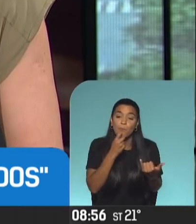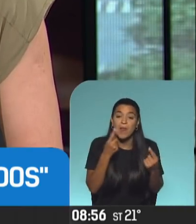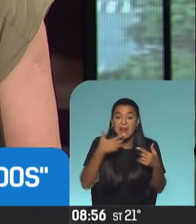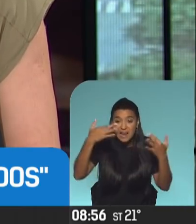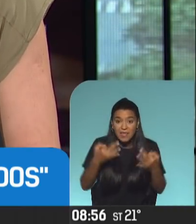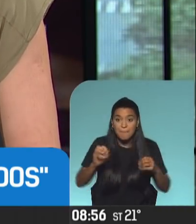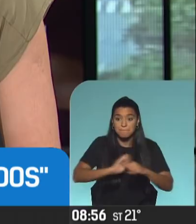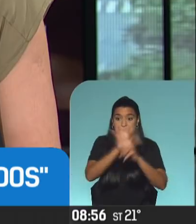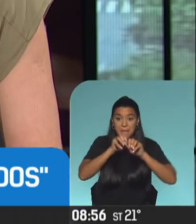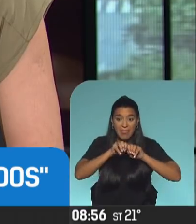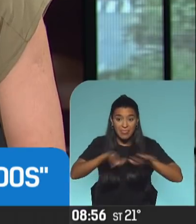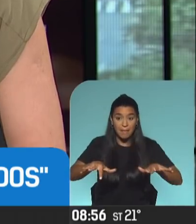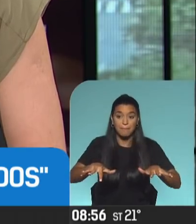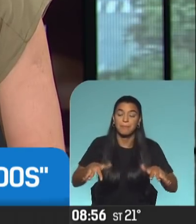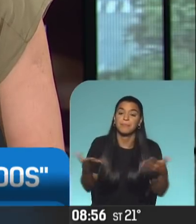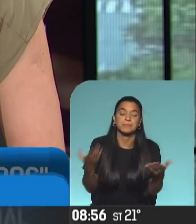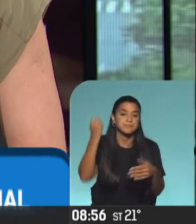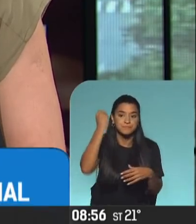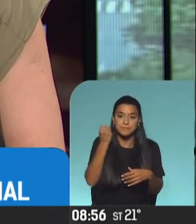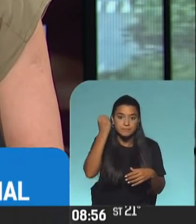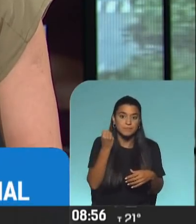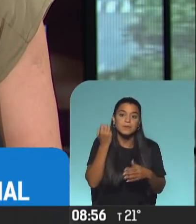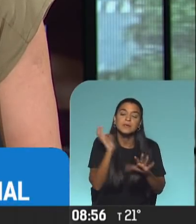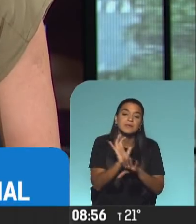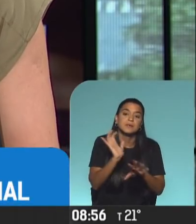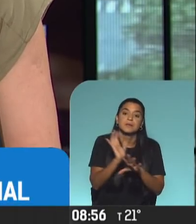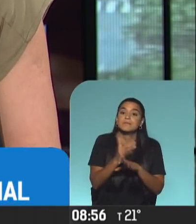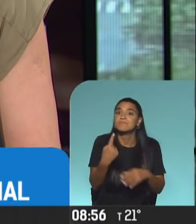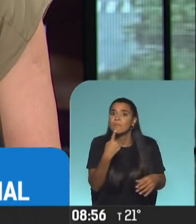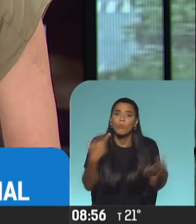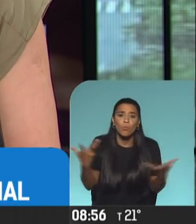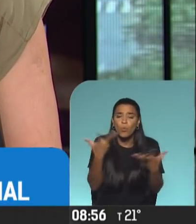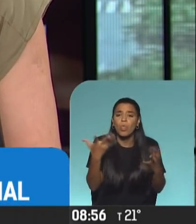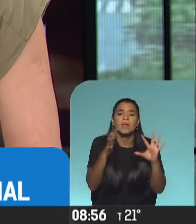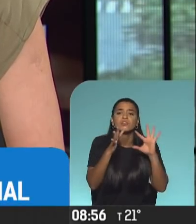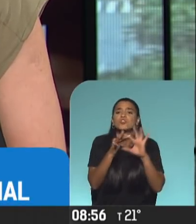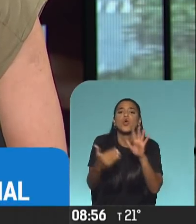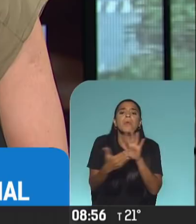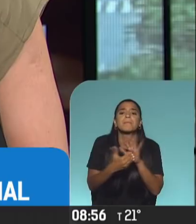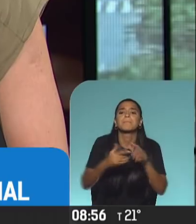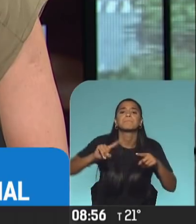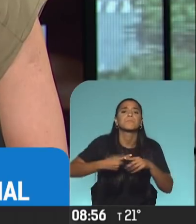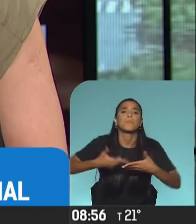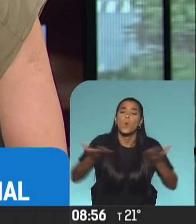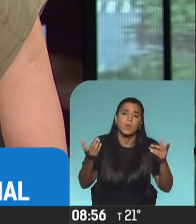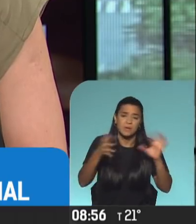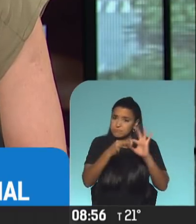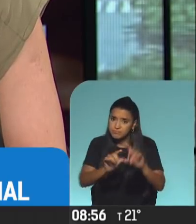es que la pandemia hace que toda la economía sea un poco impredecible y que no dependa tanto por ahí de políticas